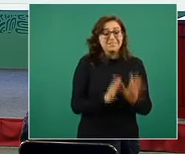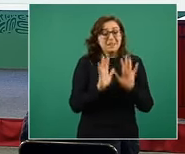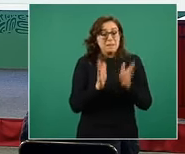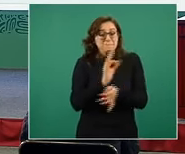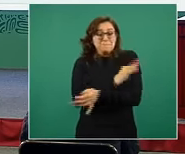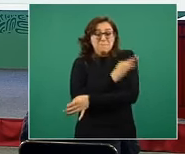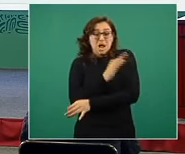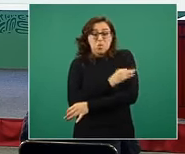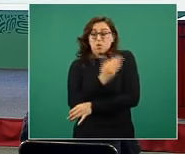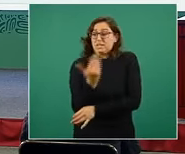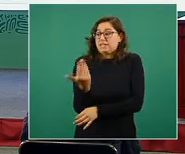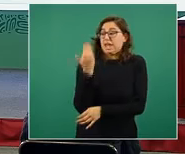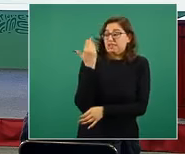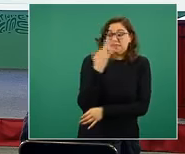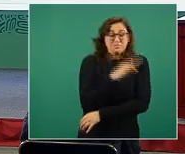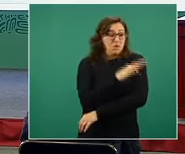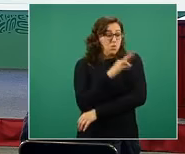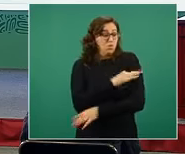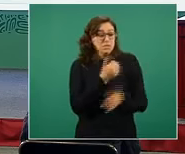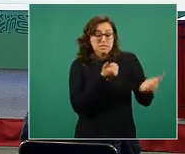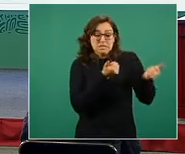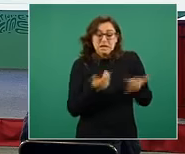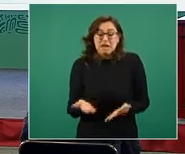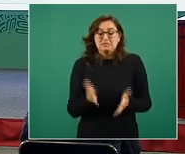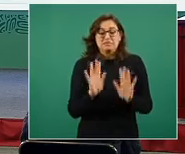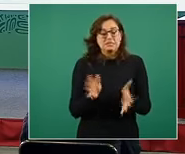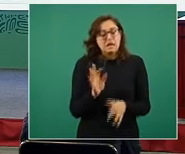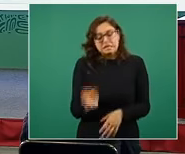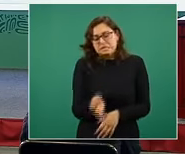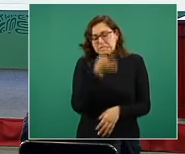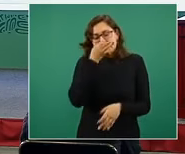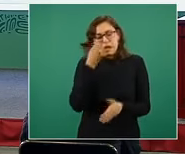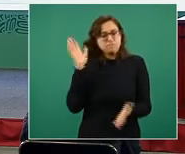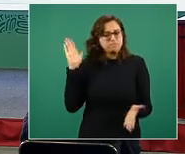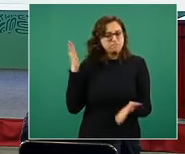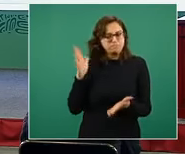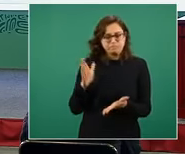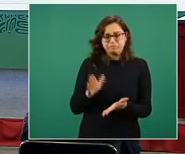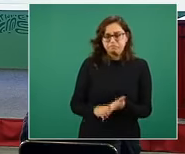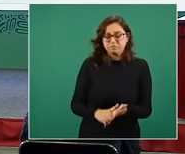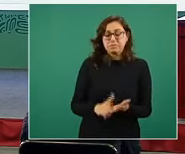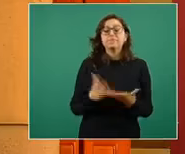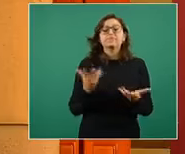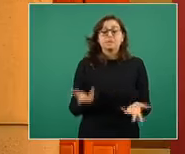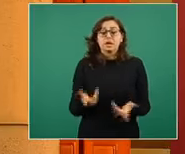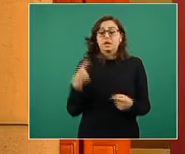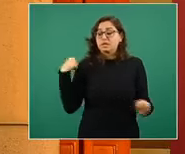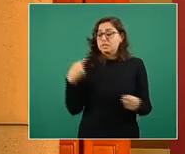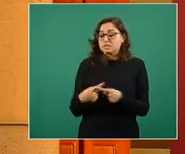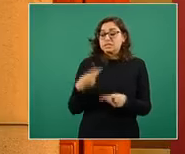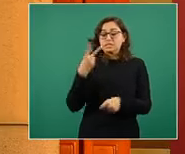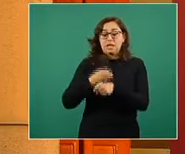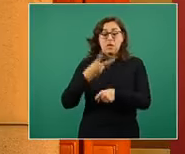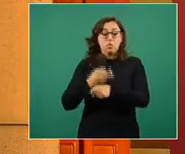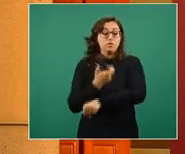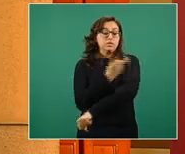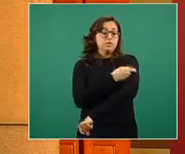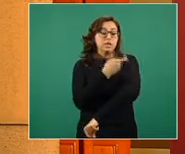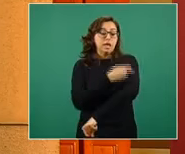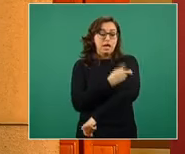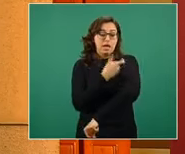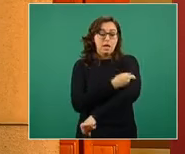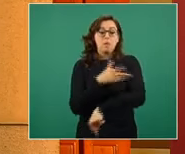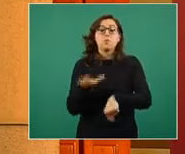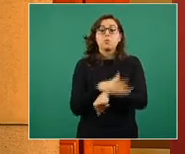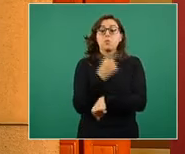que es ya desde hace varios días la aplicación de las segundas dosis, corresponde con el calendario de las primeras dosis y recordar que todas